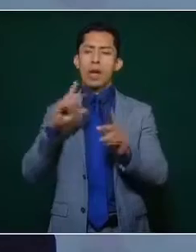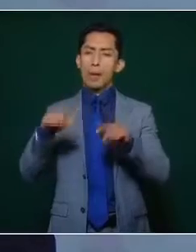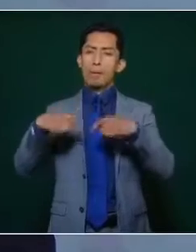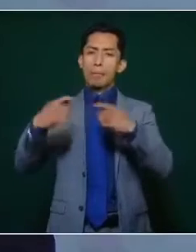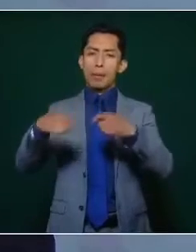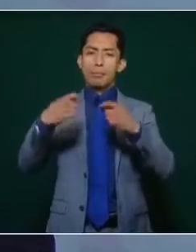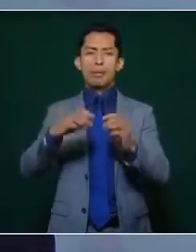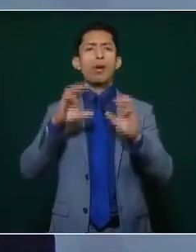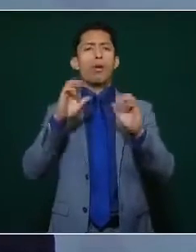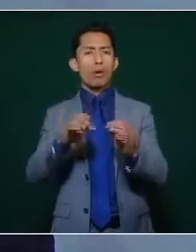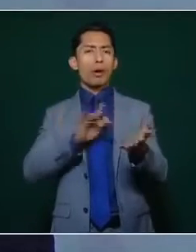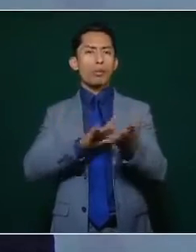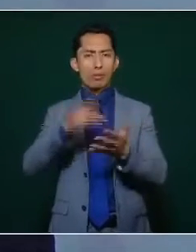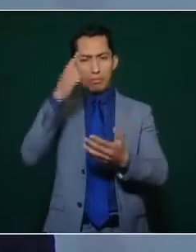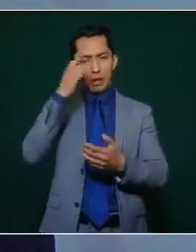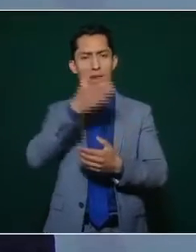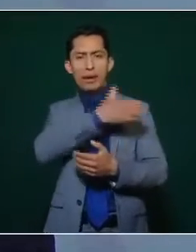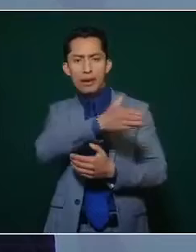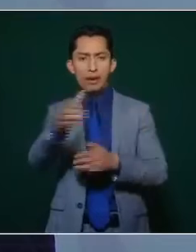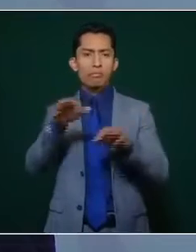productores del campo.